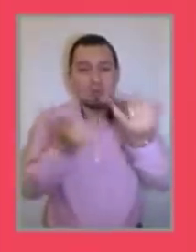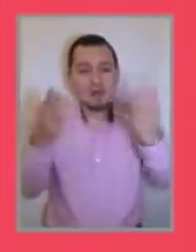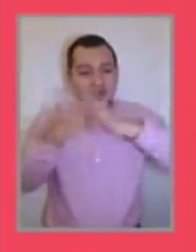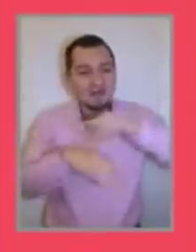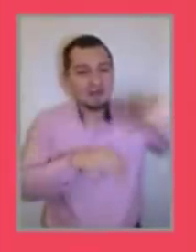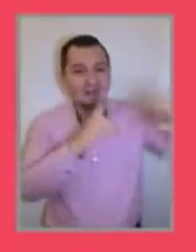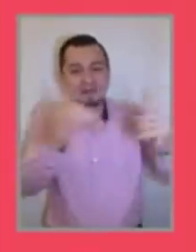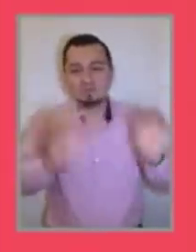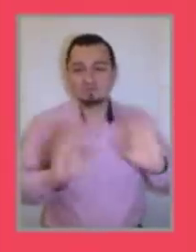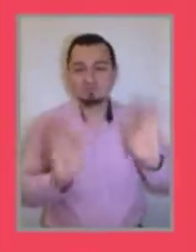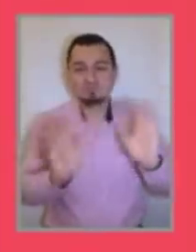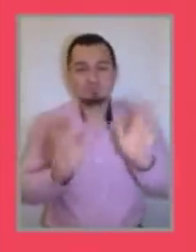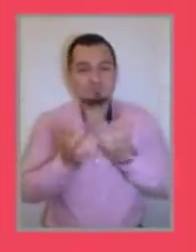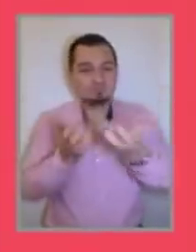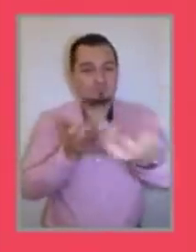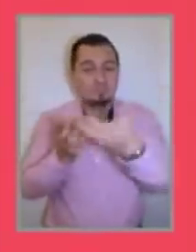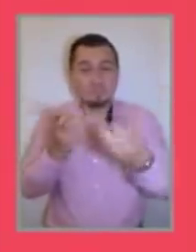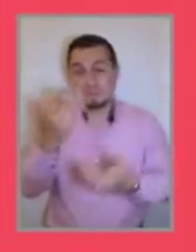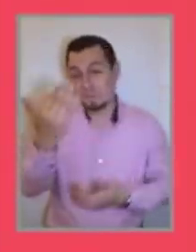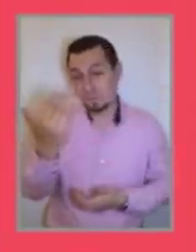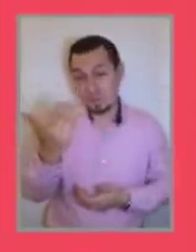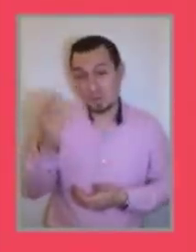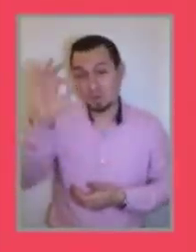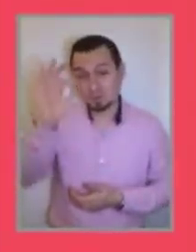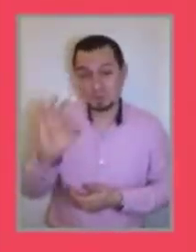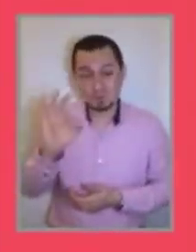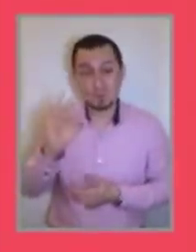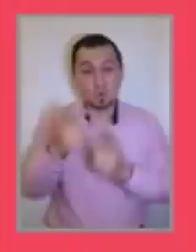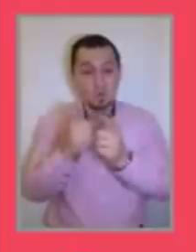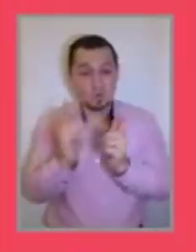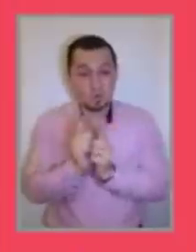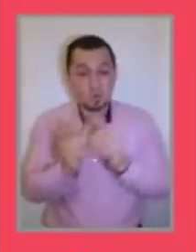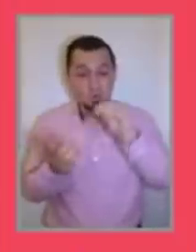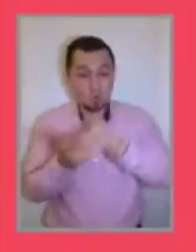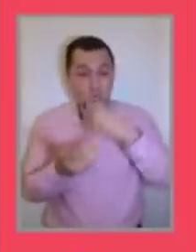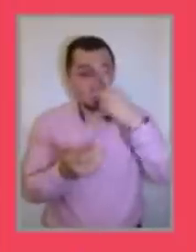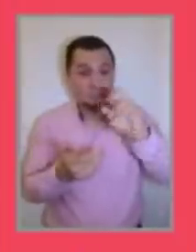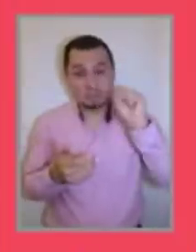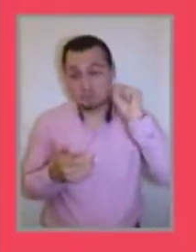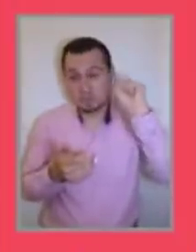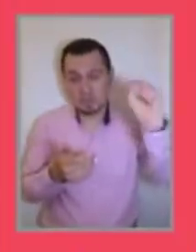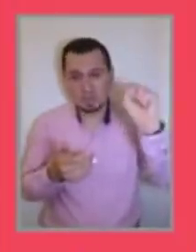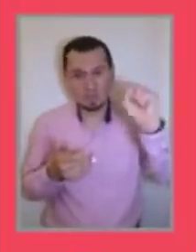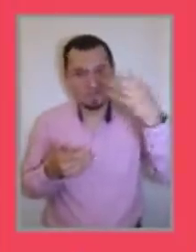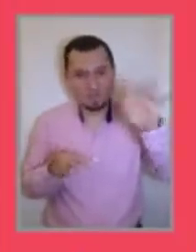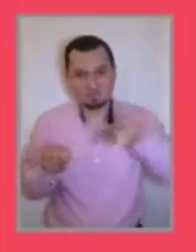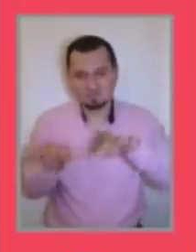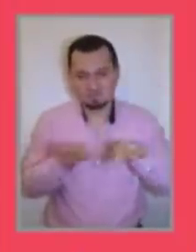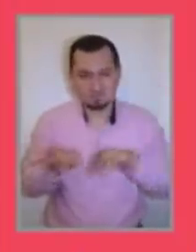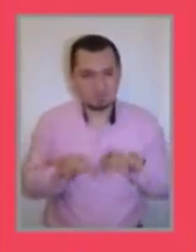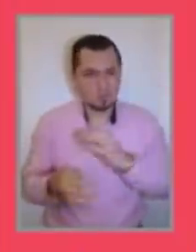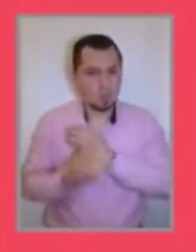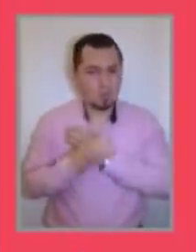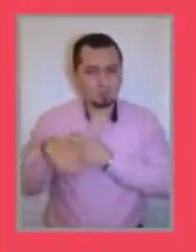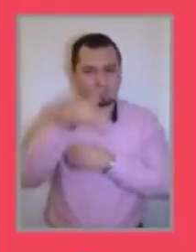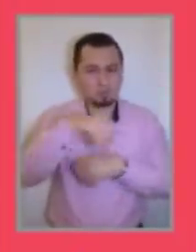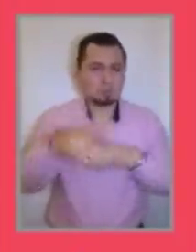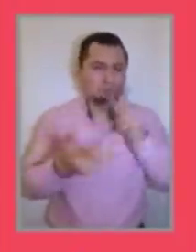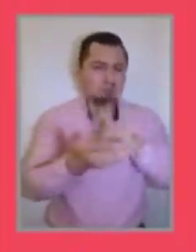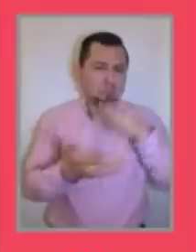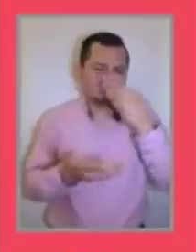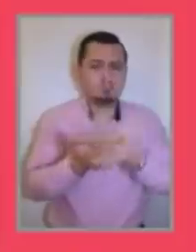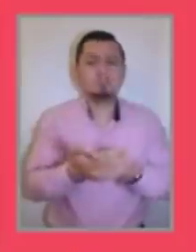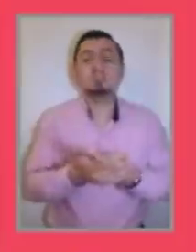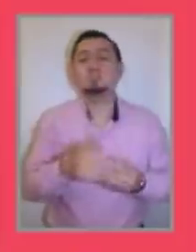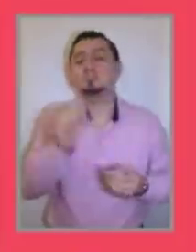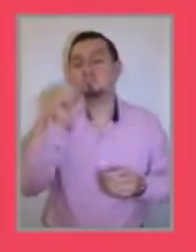de 50% de la matrícula por grupo fue propuesta del Sindicato de Trabajadores de la Educación y entonces, pues